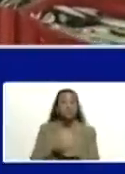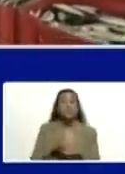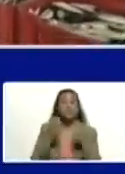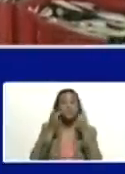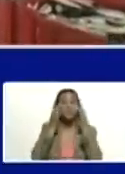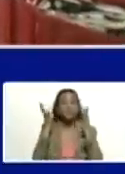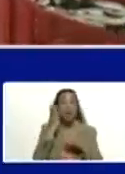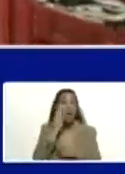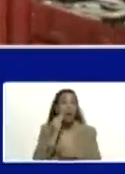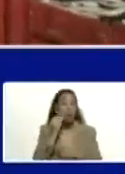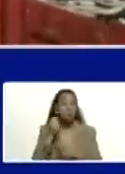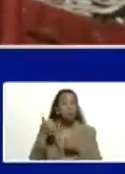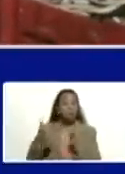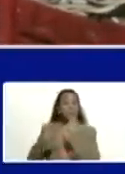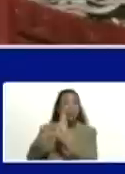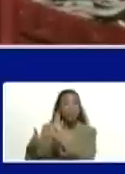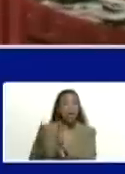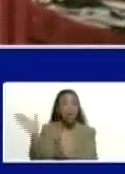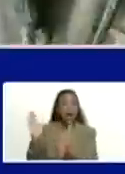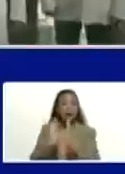Extraordinaria experiencia, de verdad.